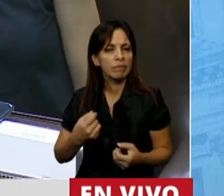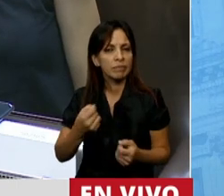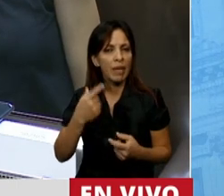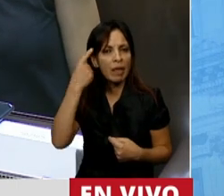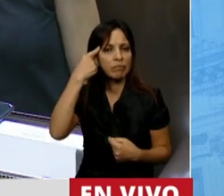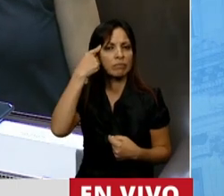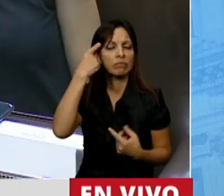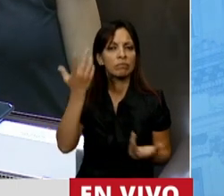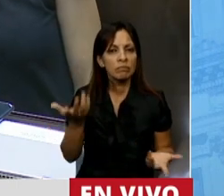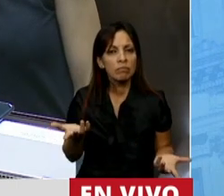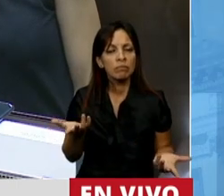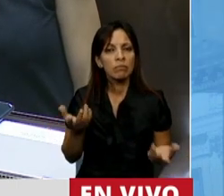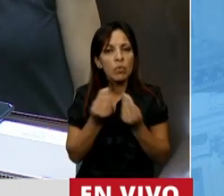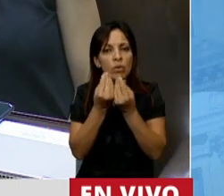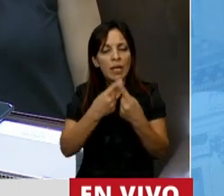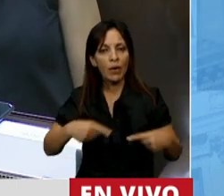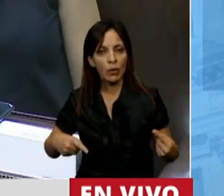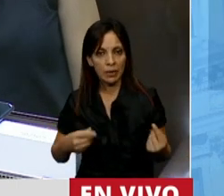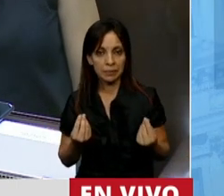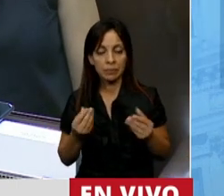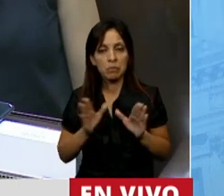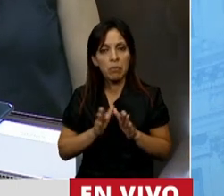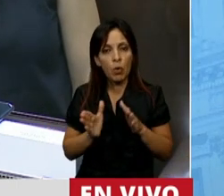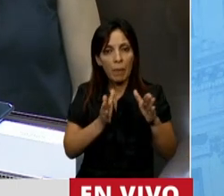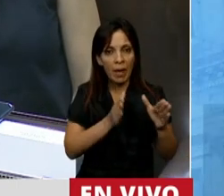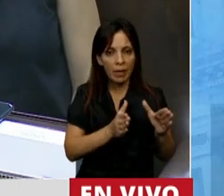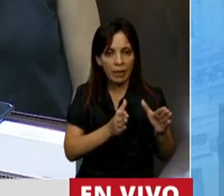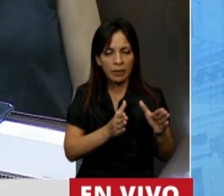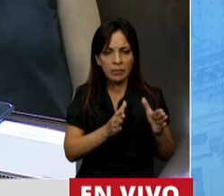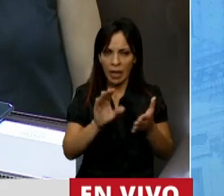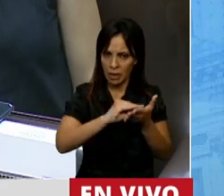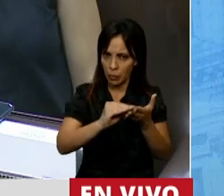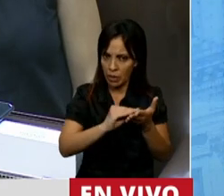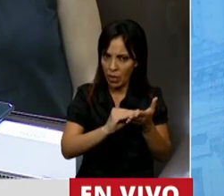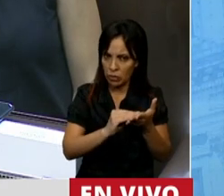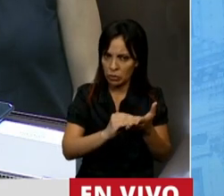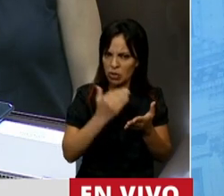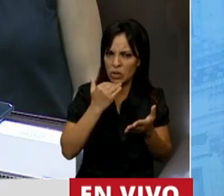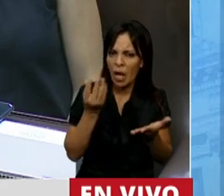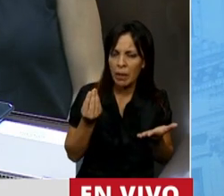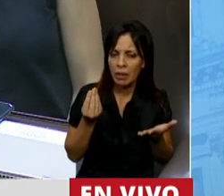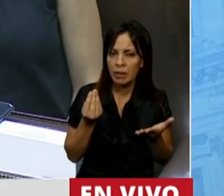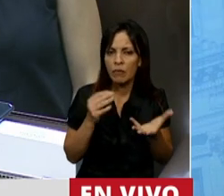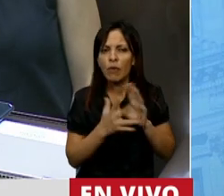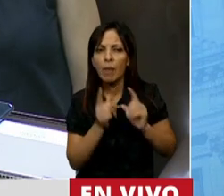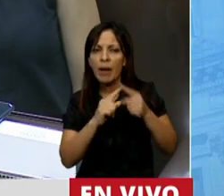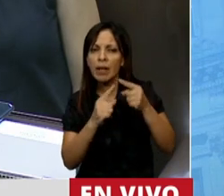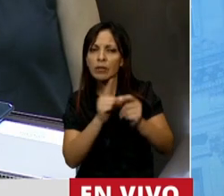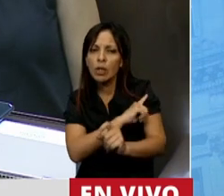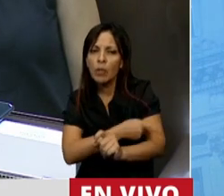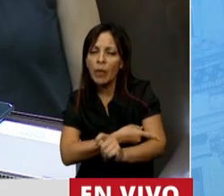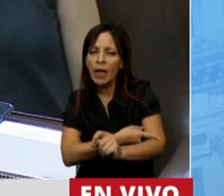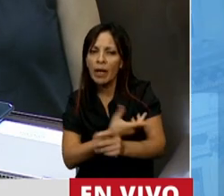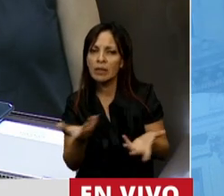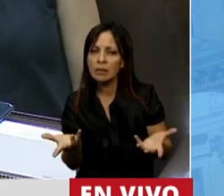varias cosas, señor presidente. Por un lado, ¿desconocen los diputados las relaciones de poder que se generan en